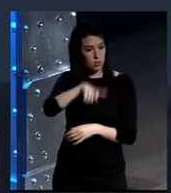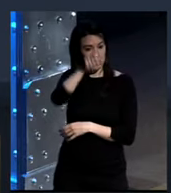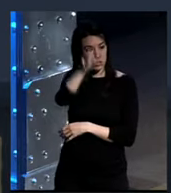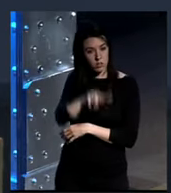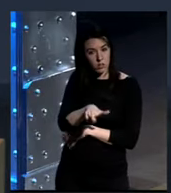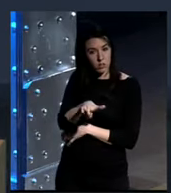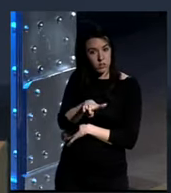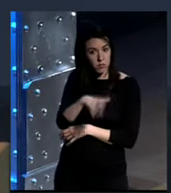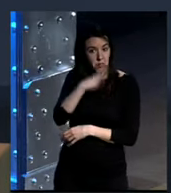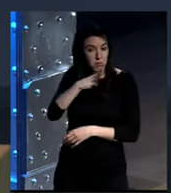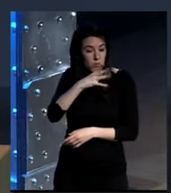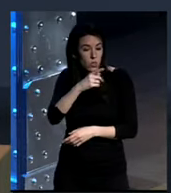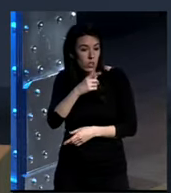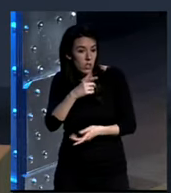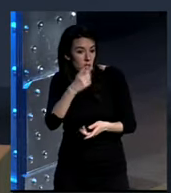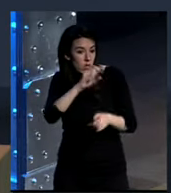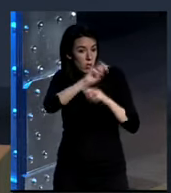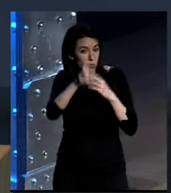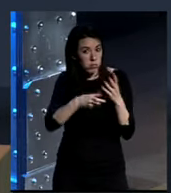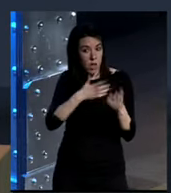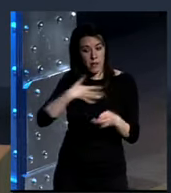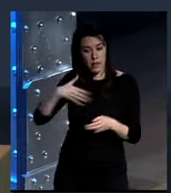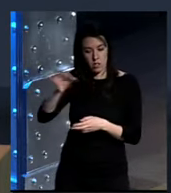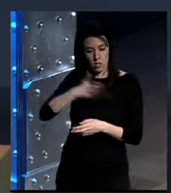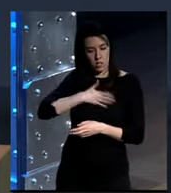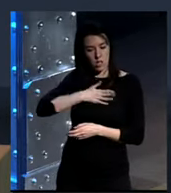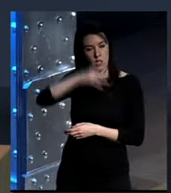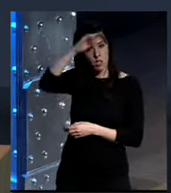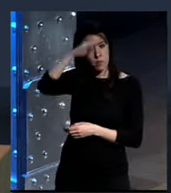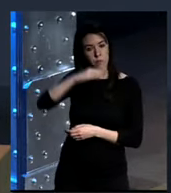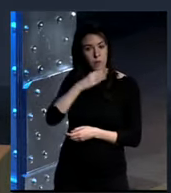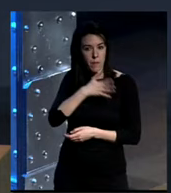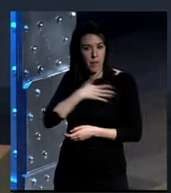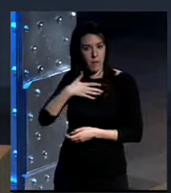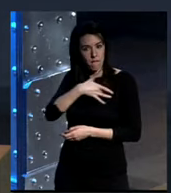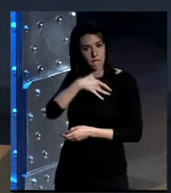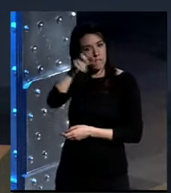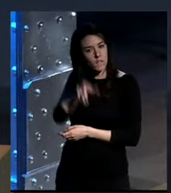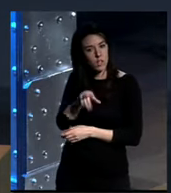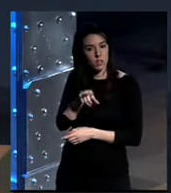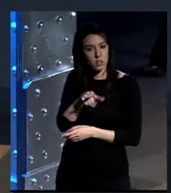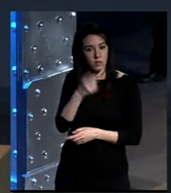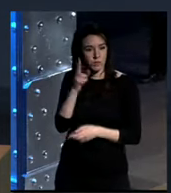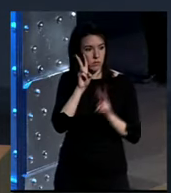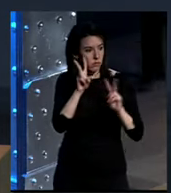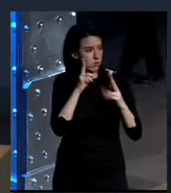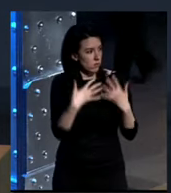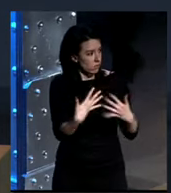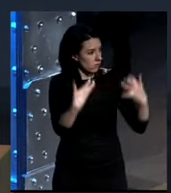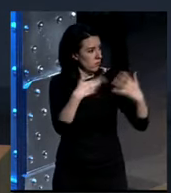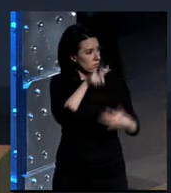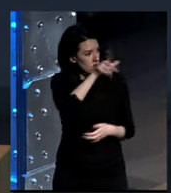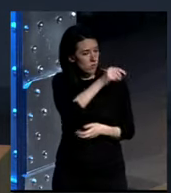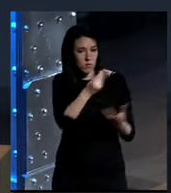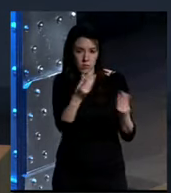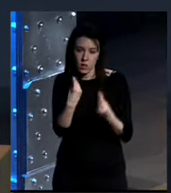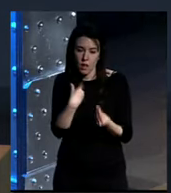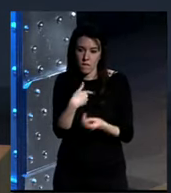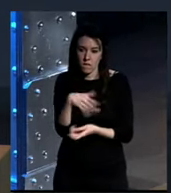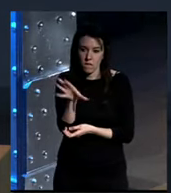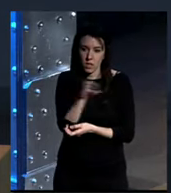u otra razón queríamos a Sebastián, a mi padre, y el ver aquí a toda esta gente y ver que somos muchos, que entiendo